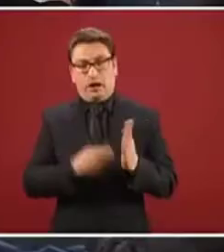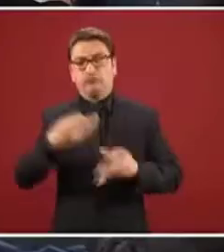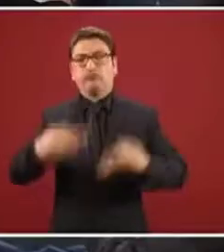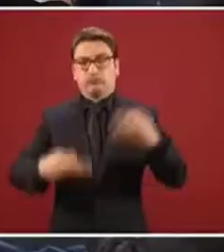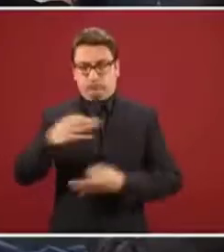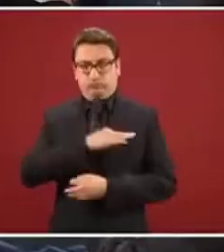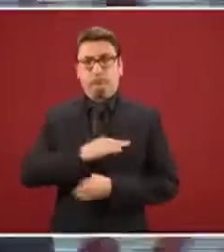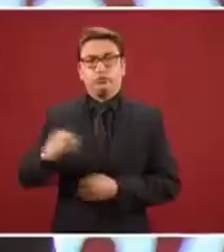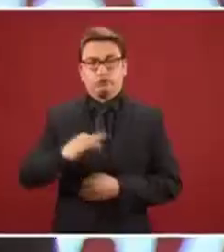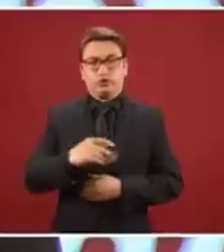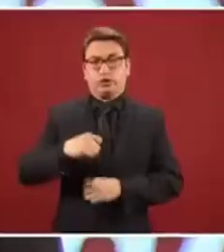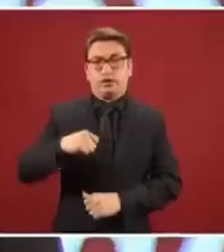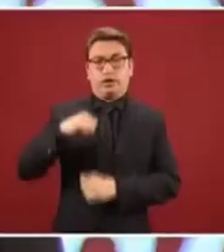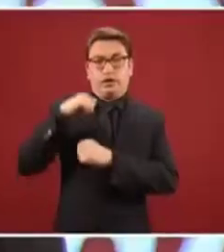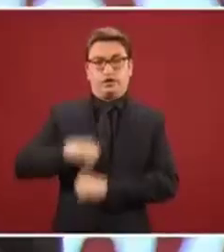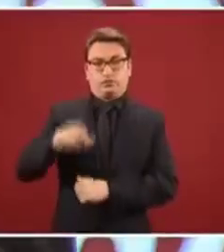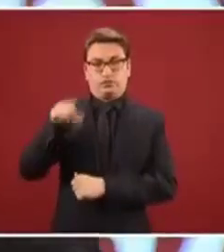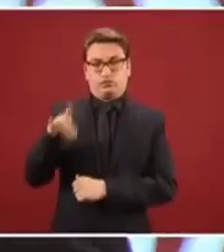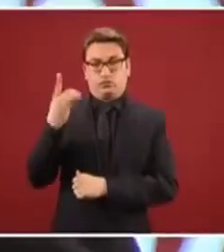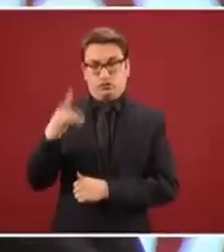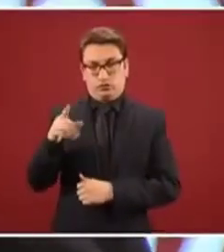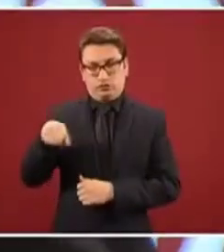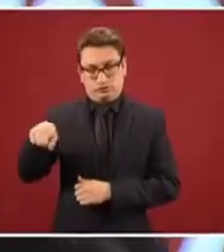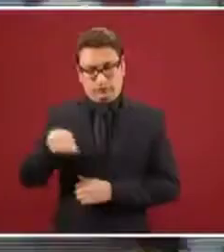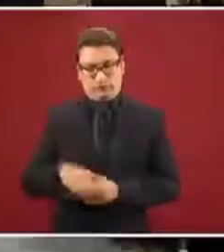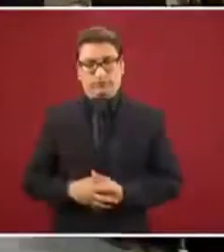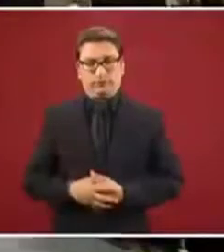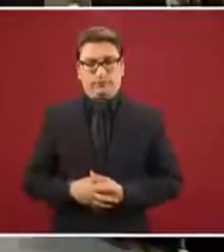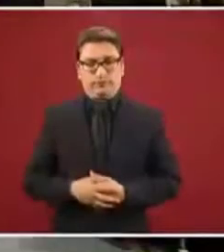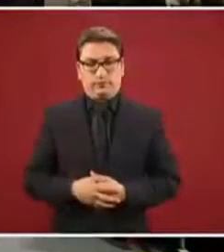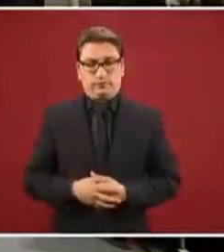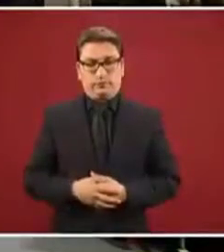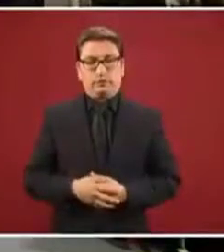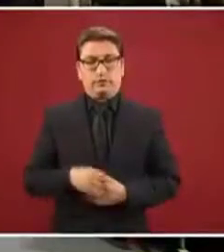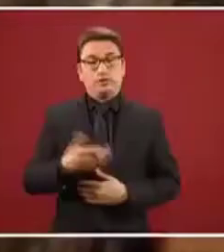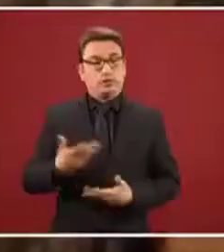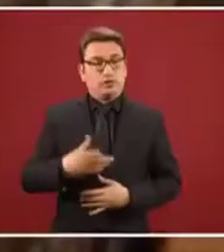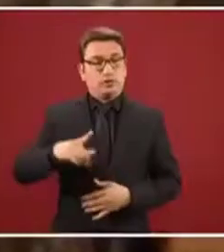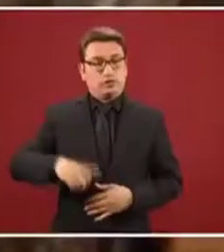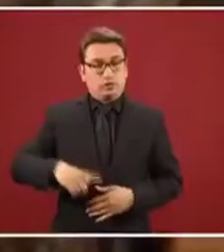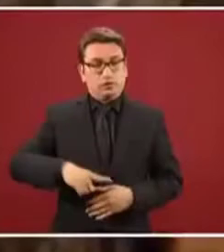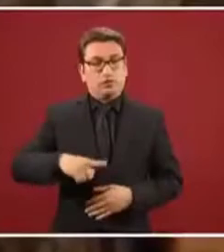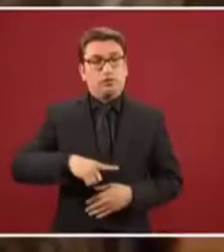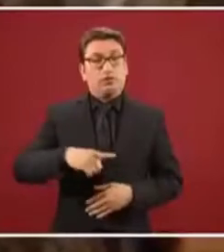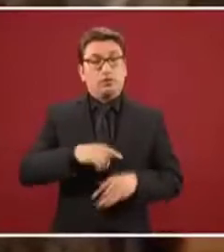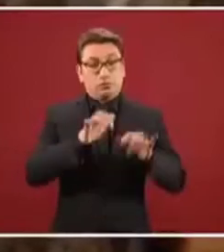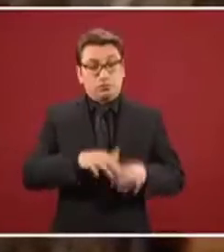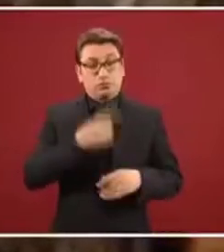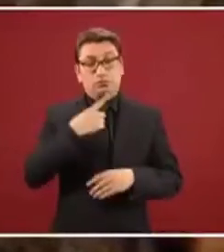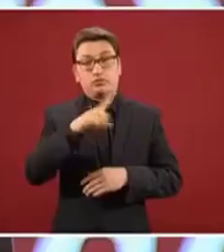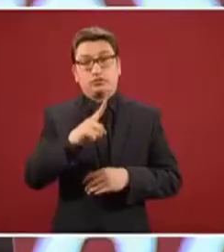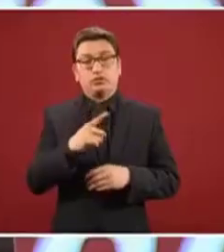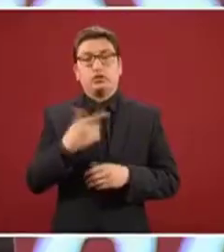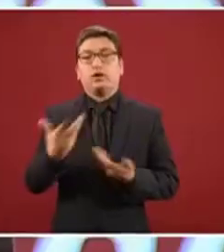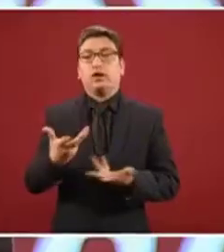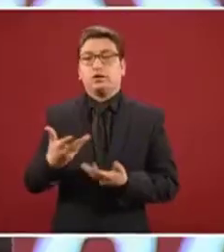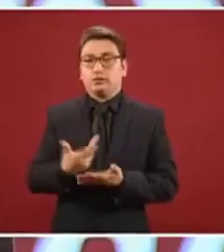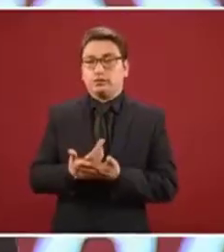a las autoridades de facto de Bolivia y las acciones que están tomando. ¿Qué esperaría el gobierno mexicano como respuesta de la Corte? Pues iniciar el proceso.